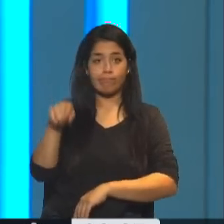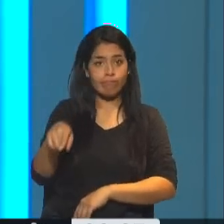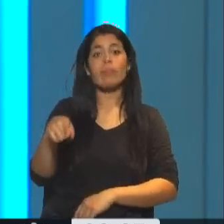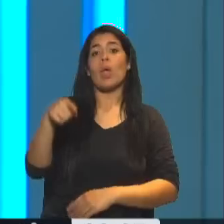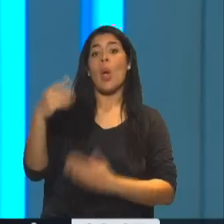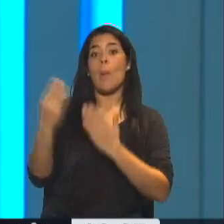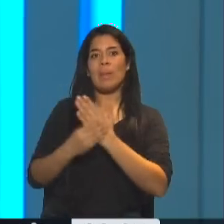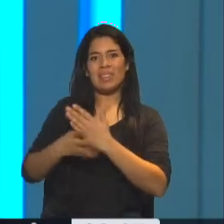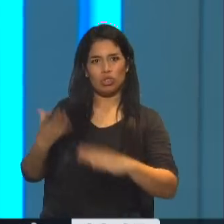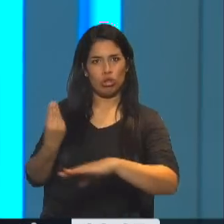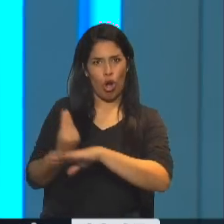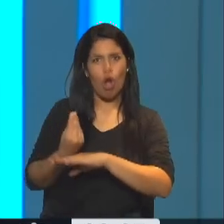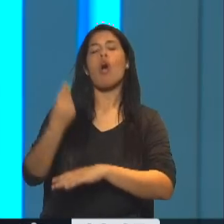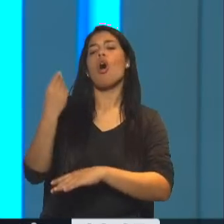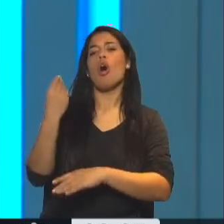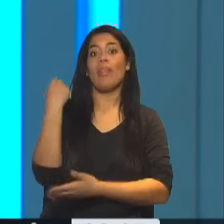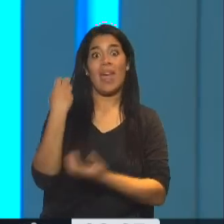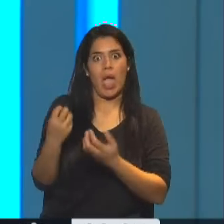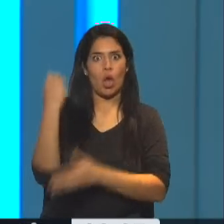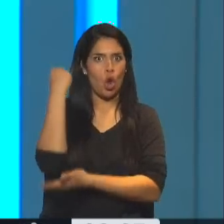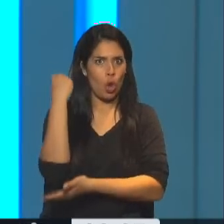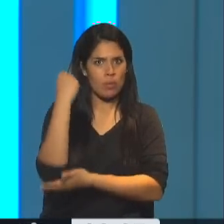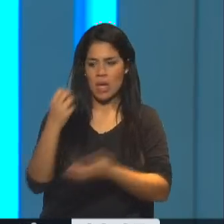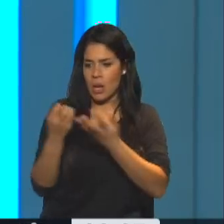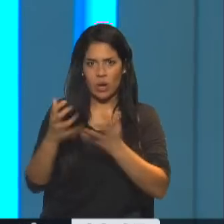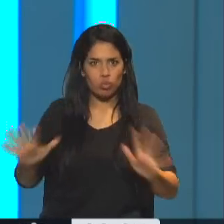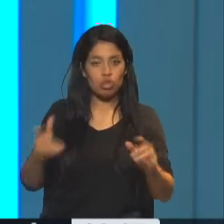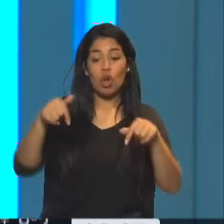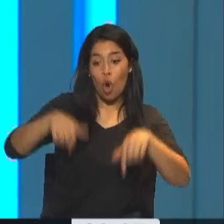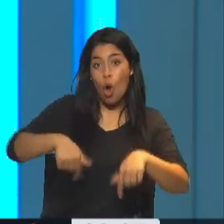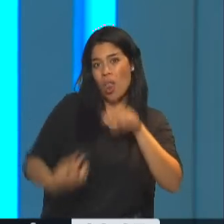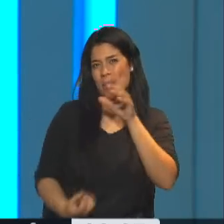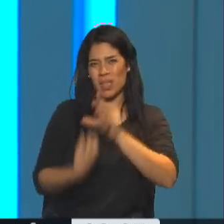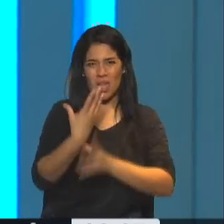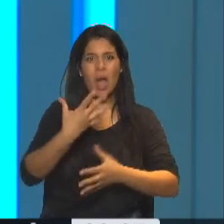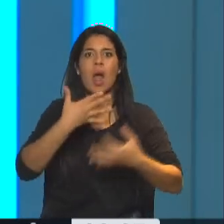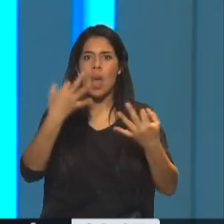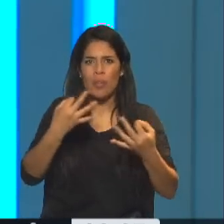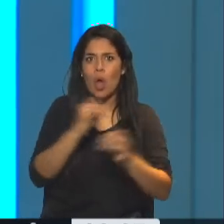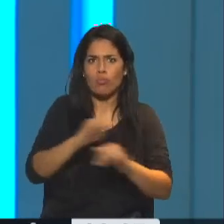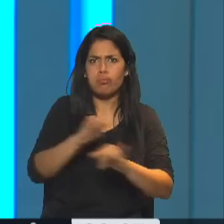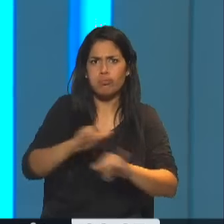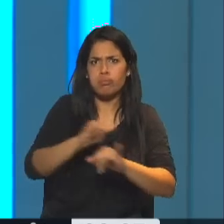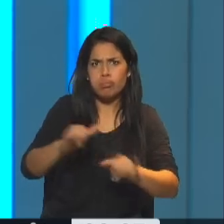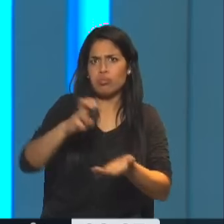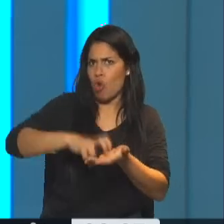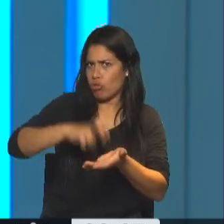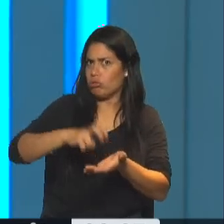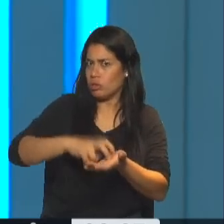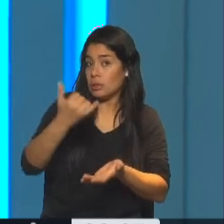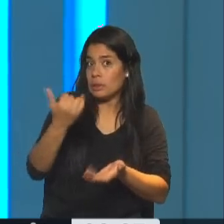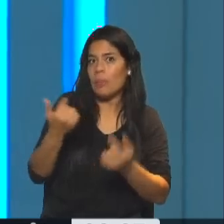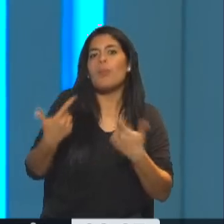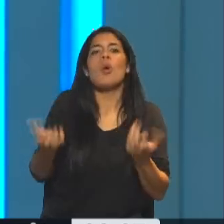Guzmán, reuniones desde la mañana en Olivos, por supuesto. Estuvimos teniendo salidas desde el comienzo del noticiero y precisamente nuestro compañero